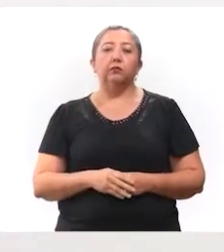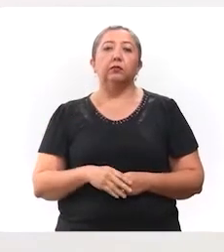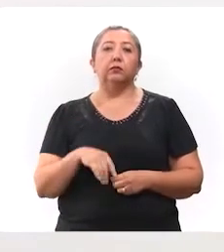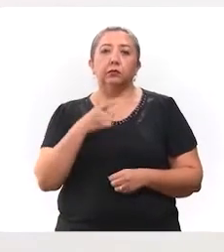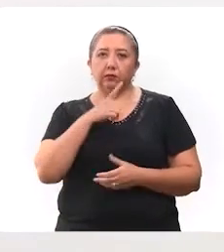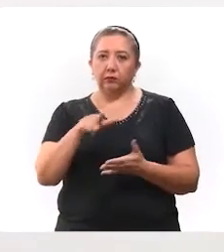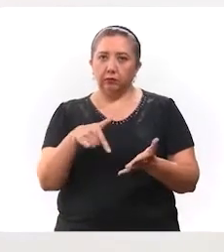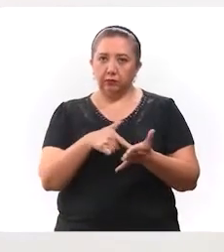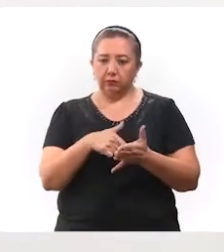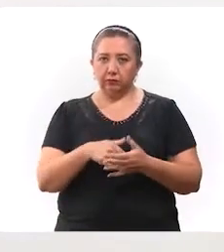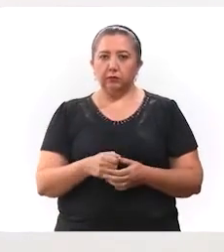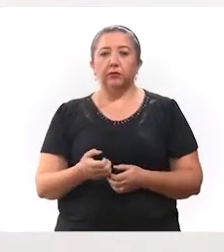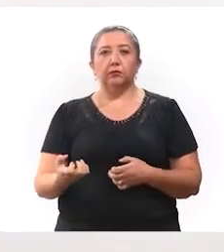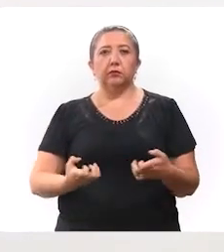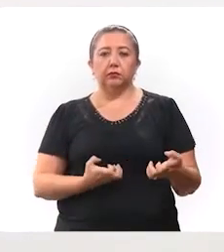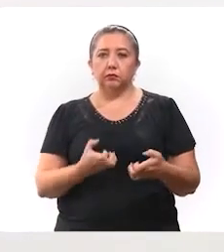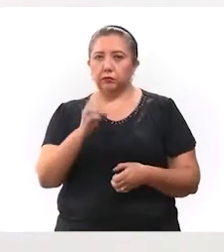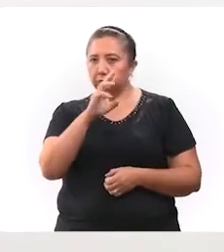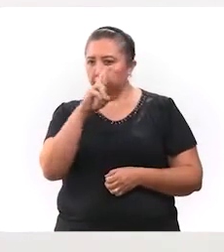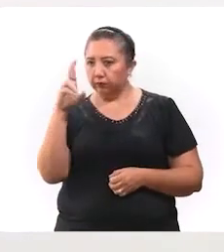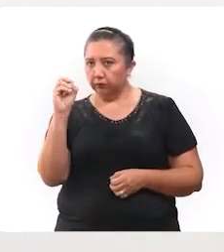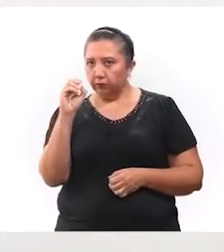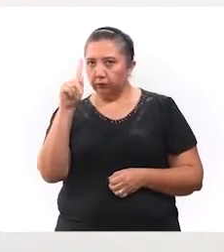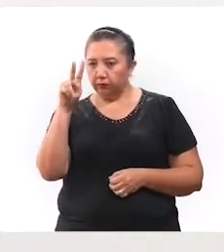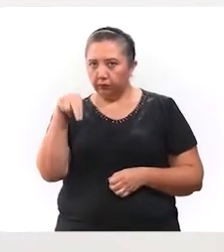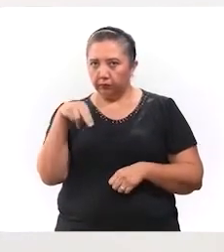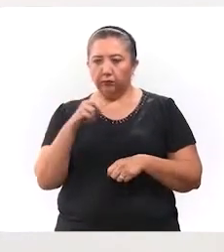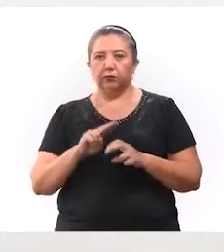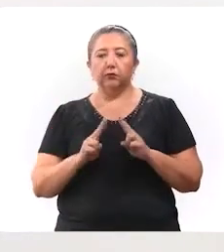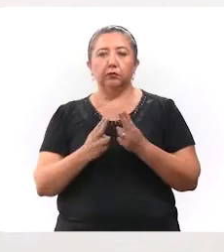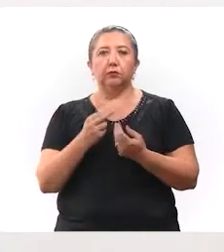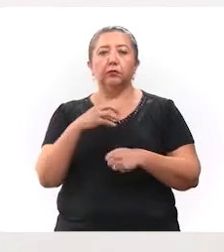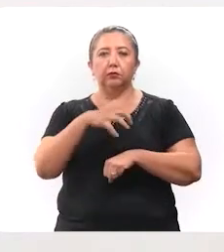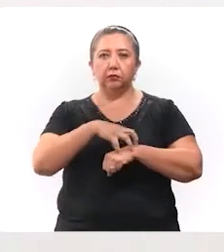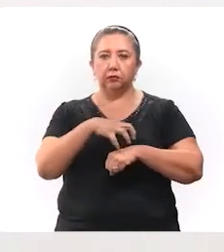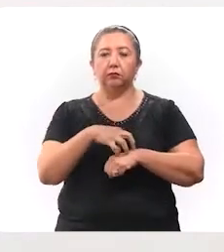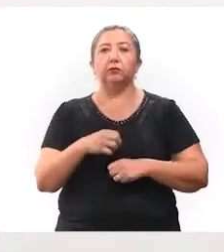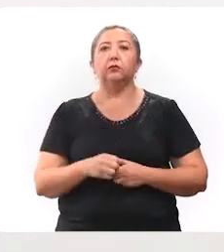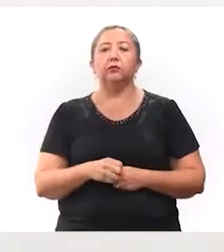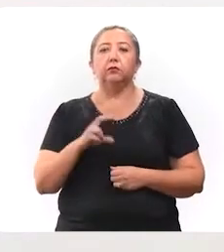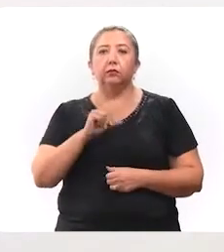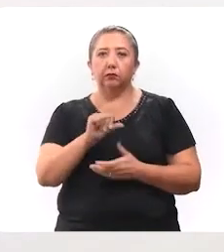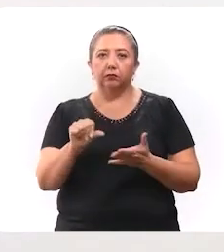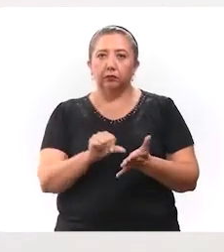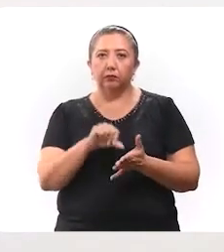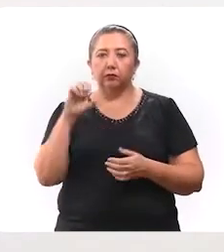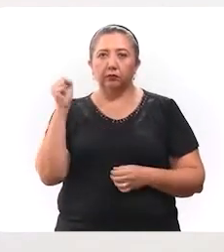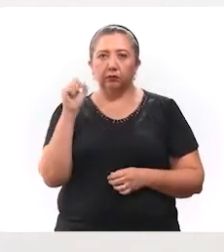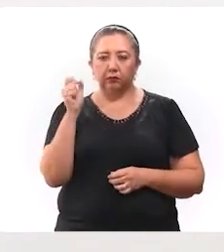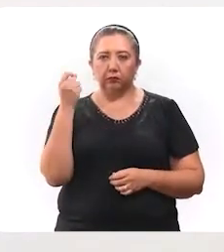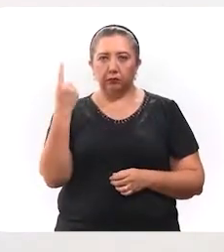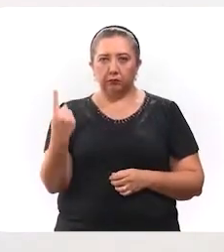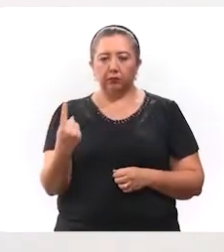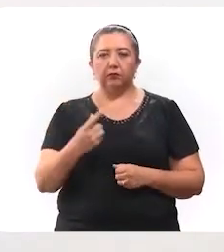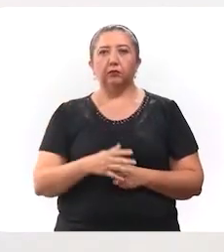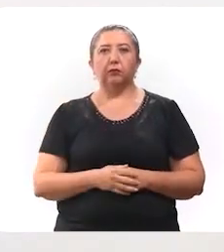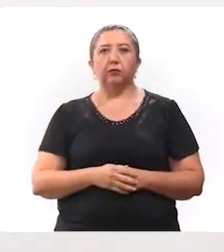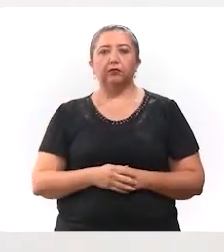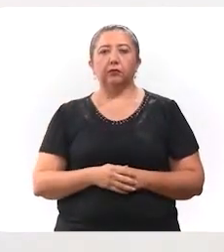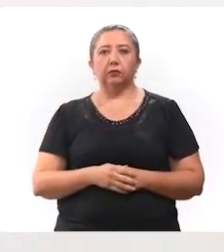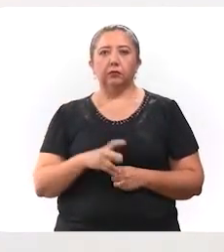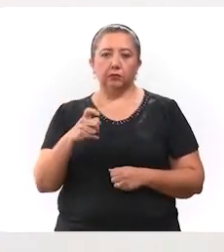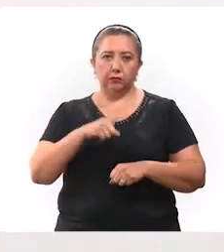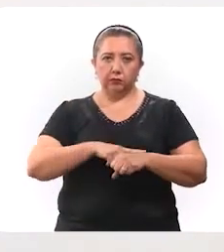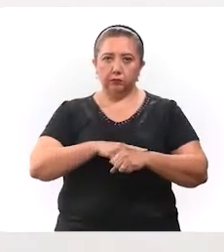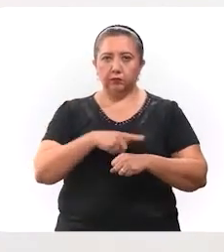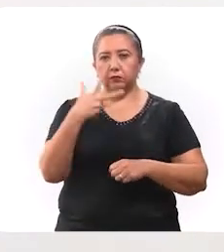en los macrocentros del Multigimnasio Socorro Cerón de la Unidad Deportiva Cuculcán y el Centro de Convenciones Yucatán Siglo XXI,